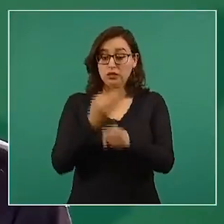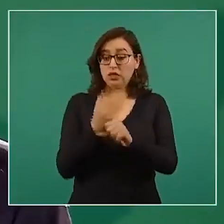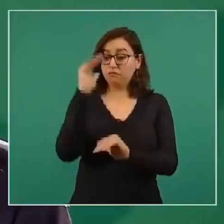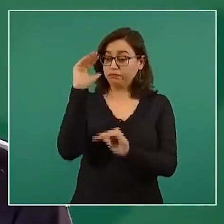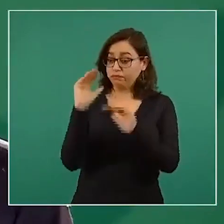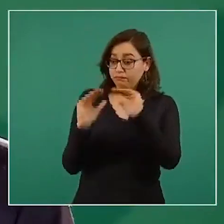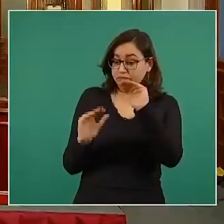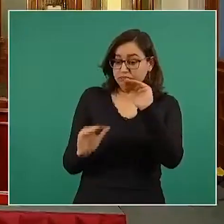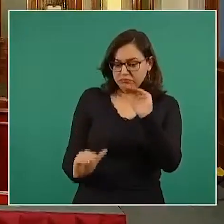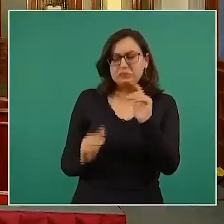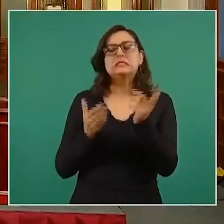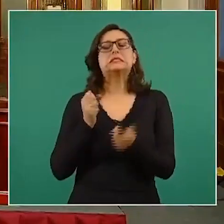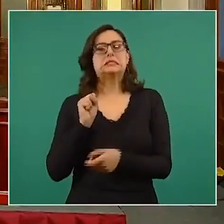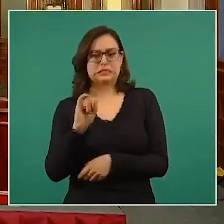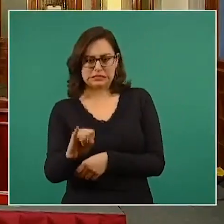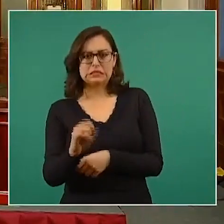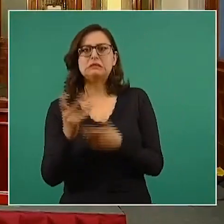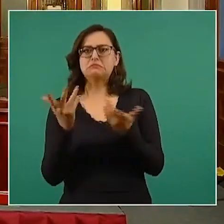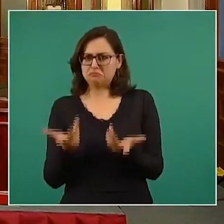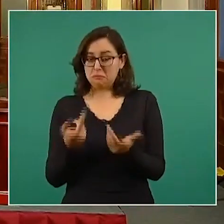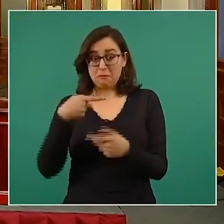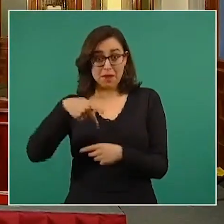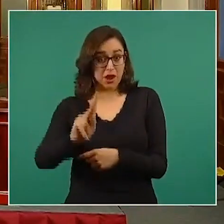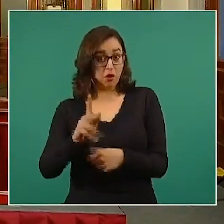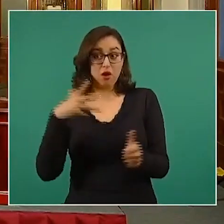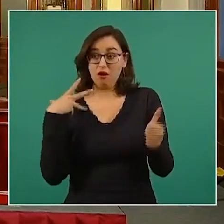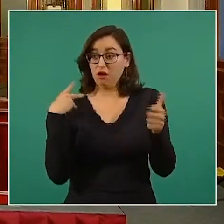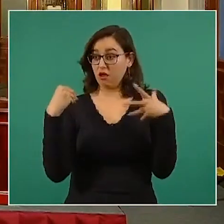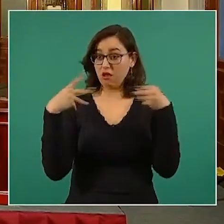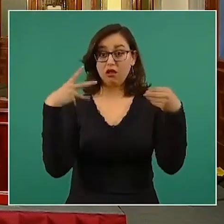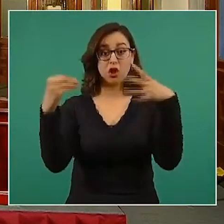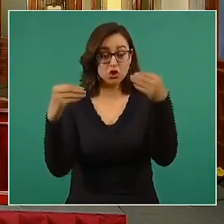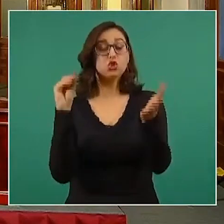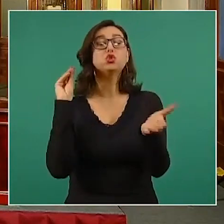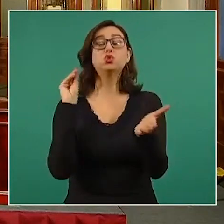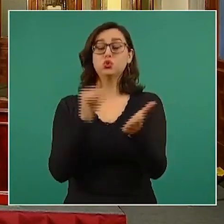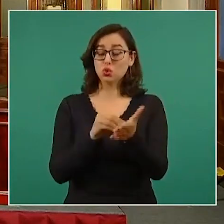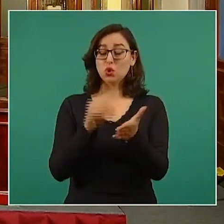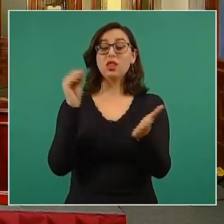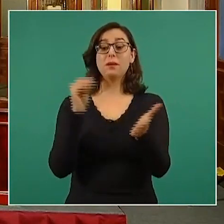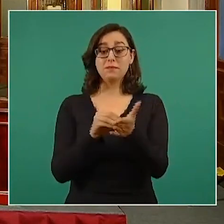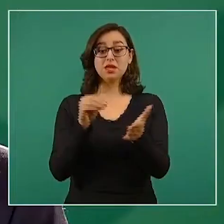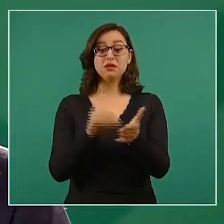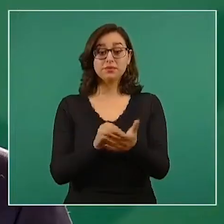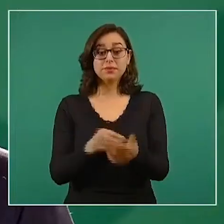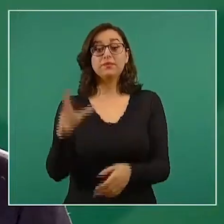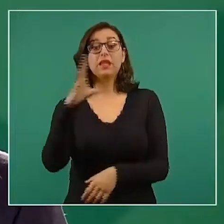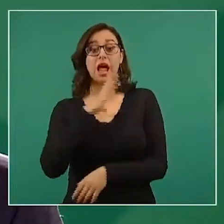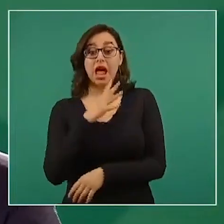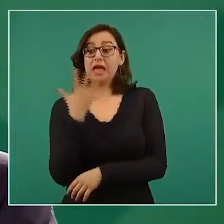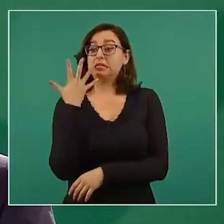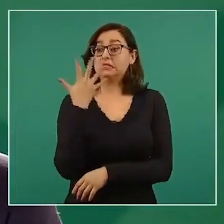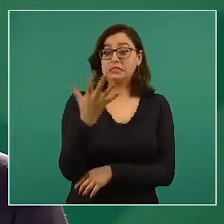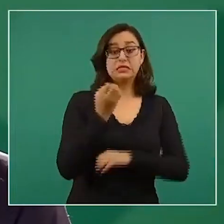de la epidemia, que estamos conscientes que tenemos varias entidades federativas, concretamente 5, que